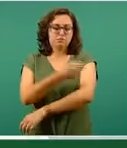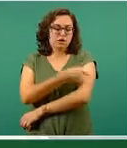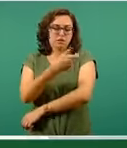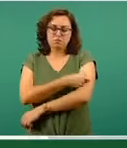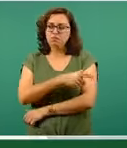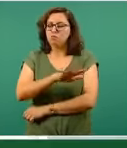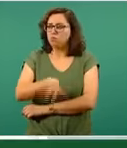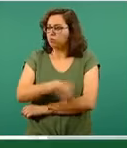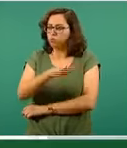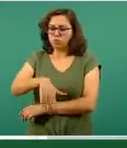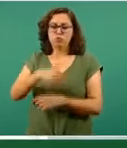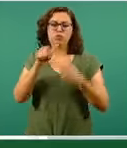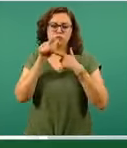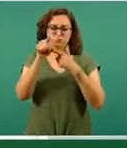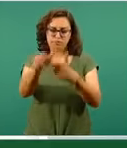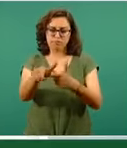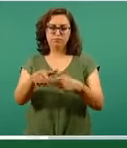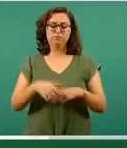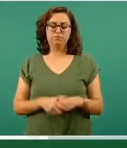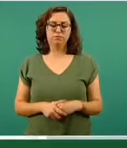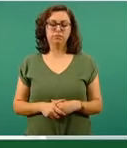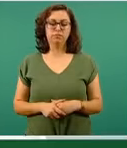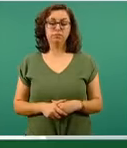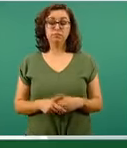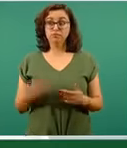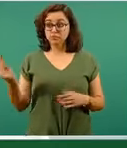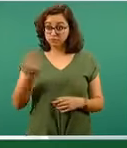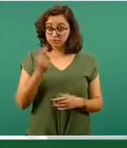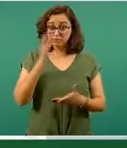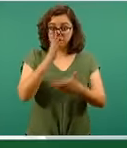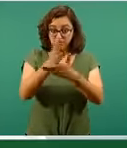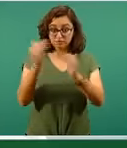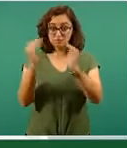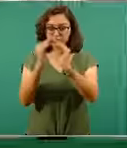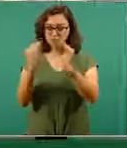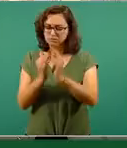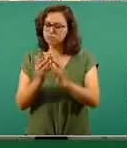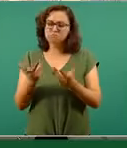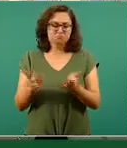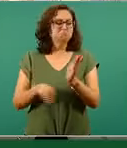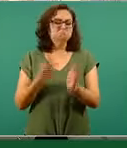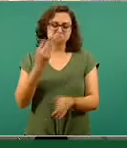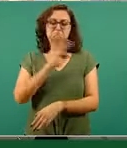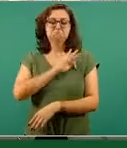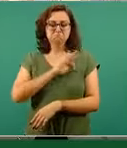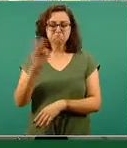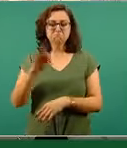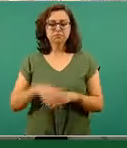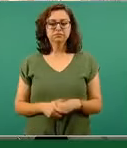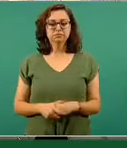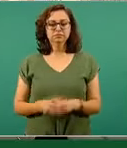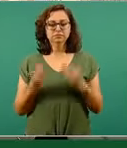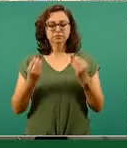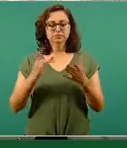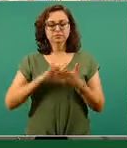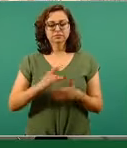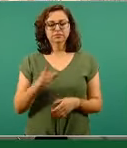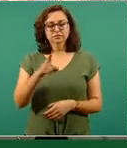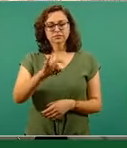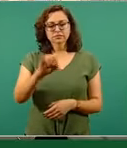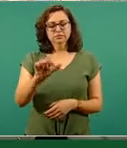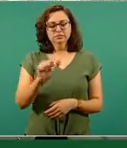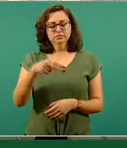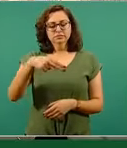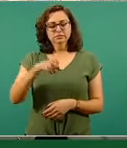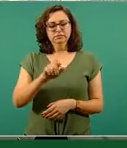hay necesidad se volverán a establecer las brigadas móviles que están yendo a domicilio. Muchas gracias. Gracias. Janet